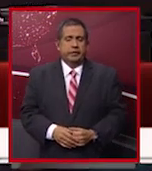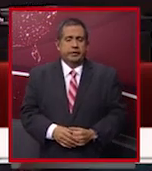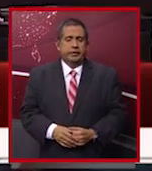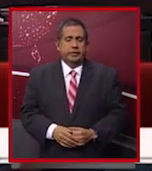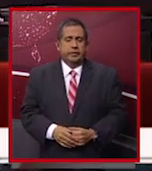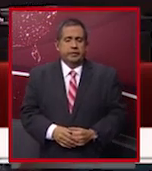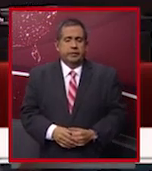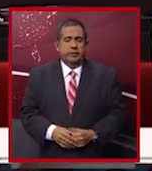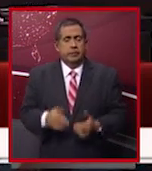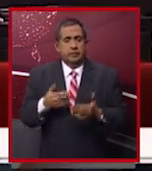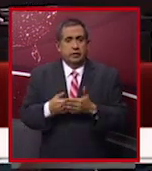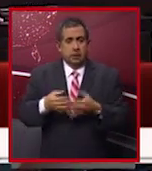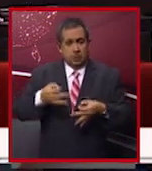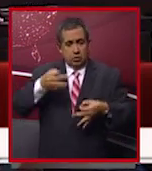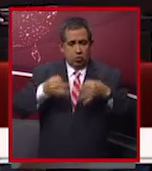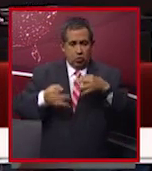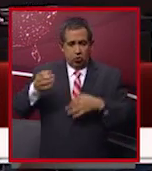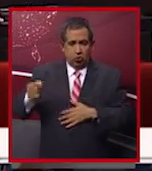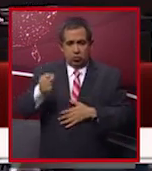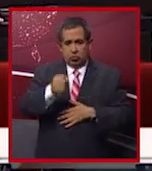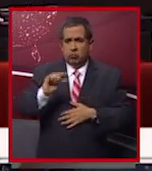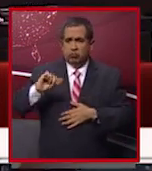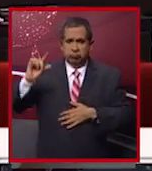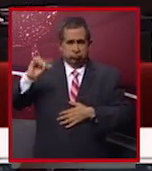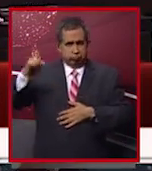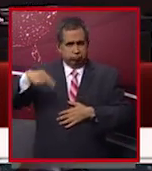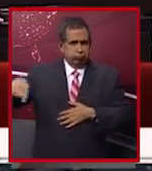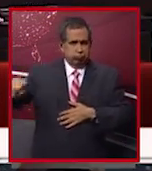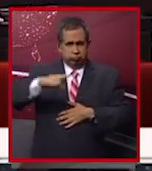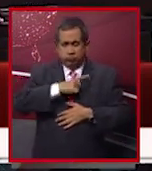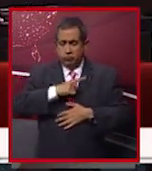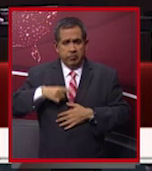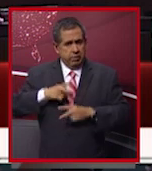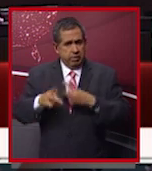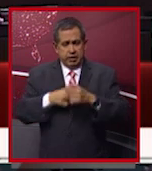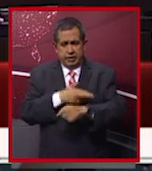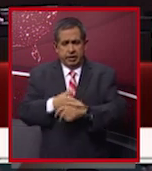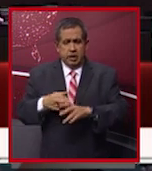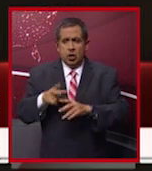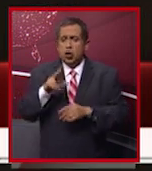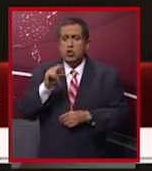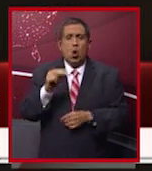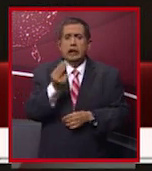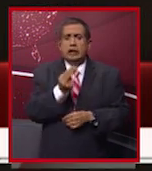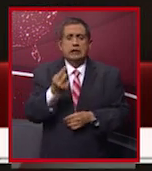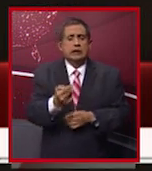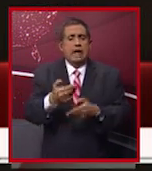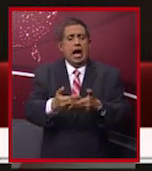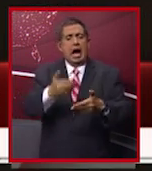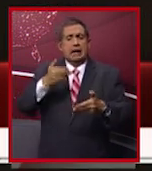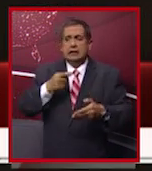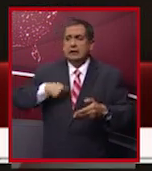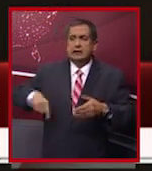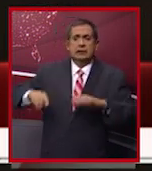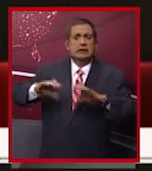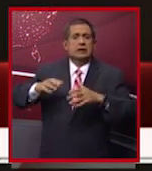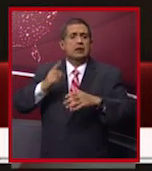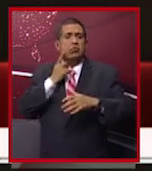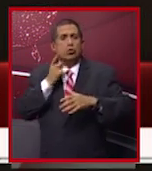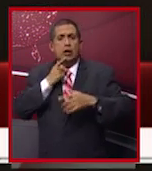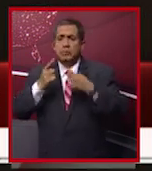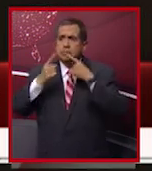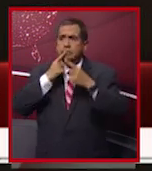Que la sujeción a proceso penal de los titulares de los poderes públicos debe realizarse sin tener como requisito una declaratoria de